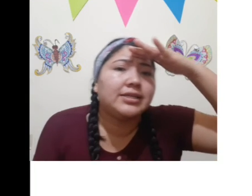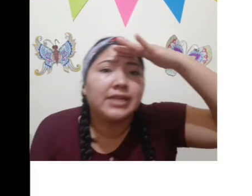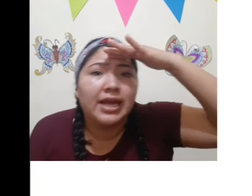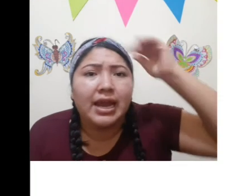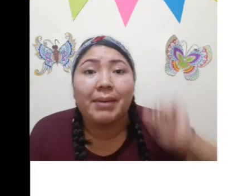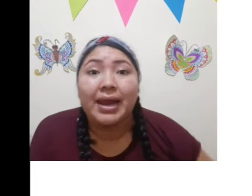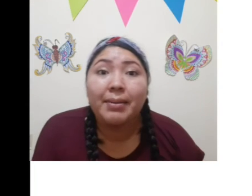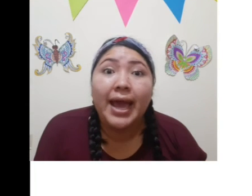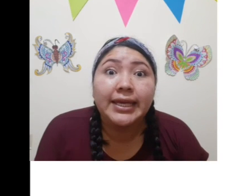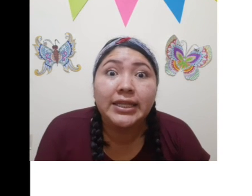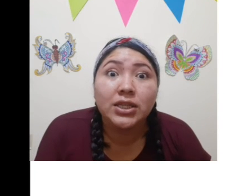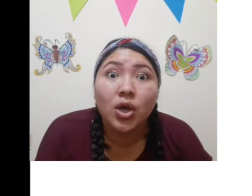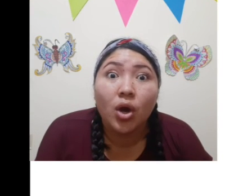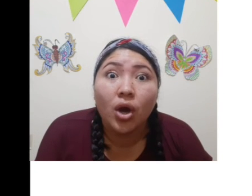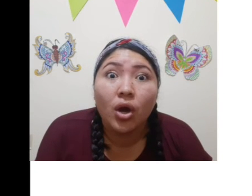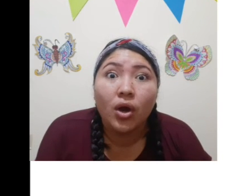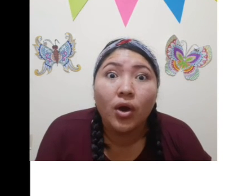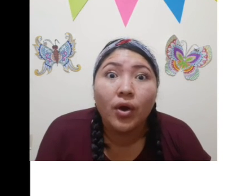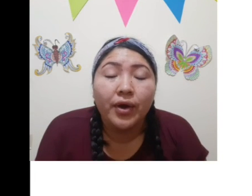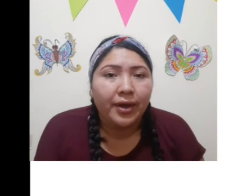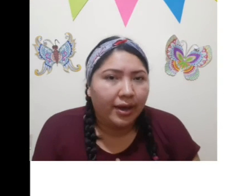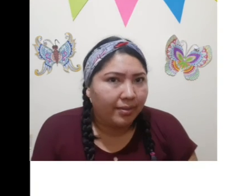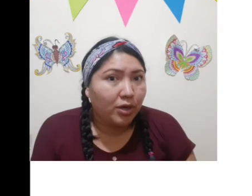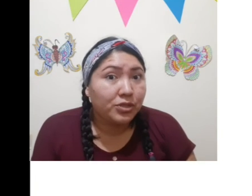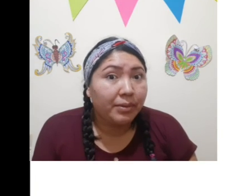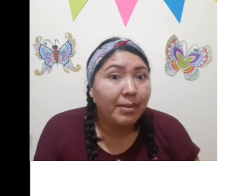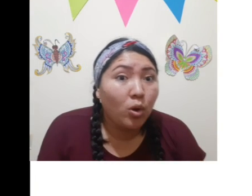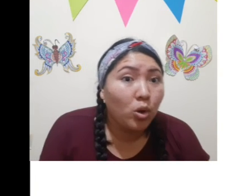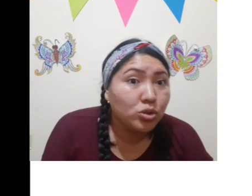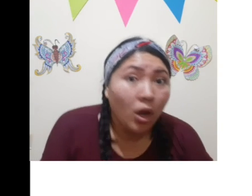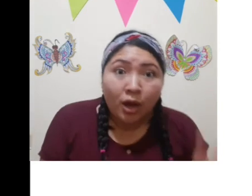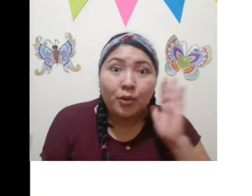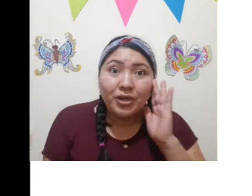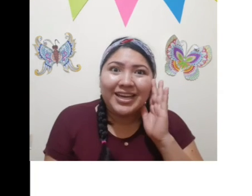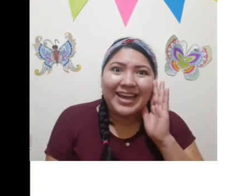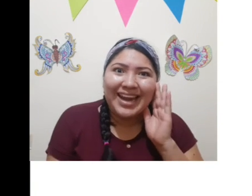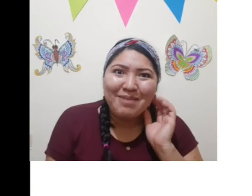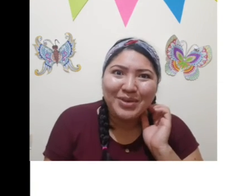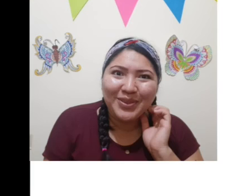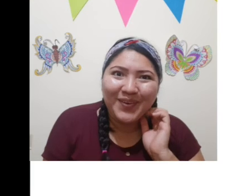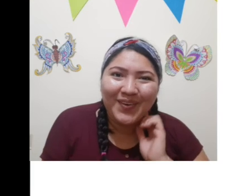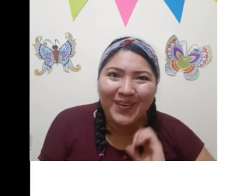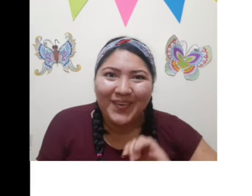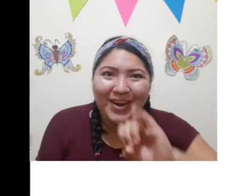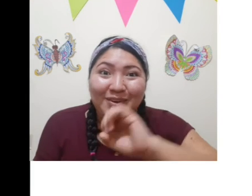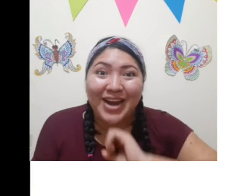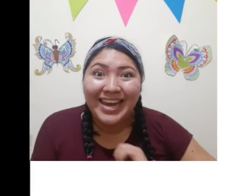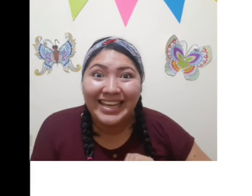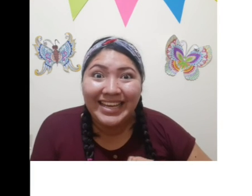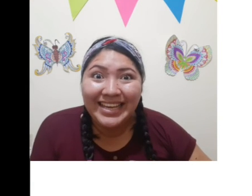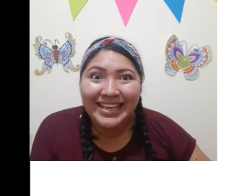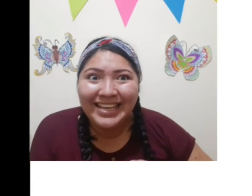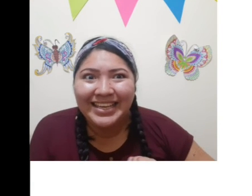vocales en las palabras indio a ver observemos pues que rápido la